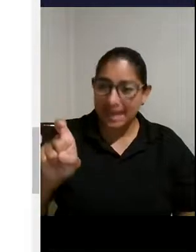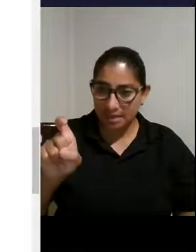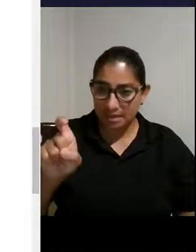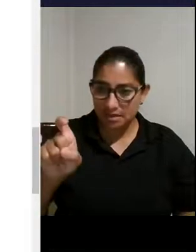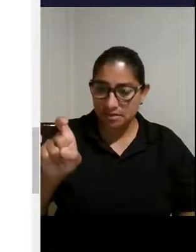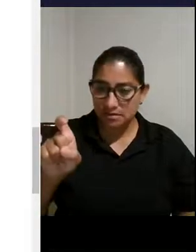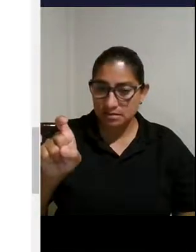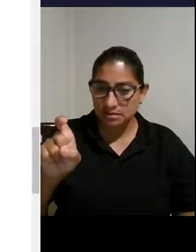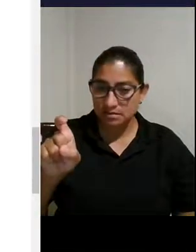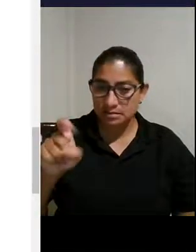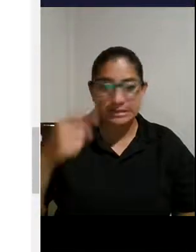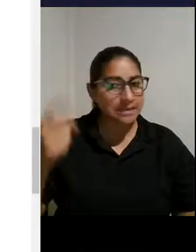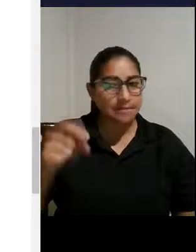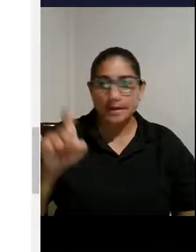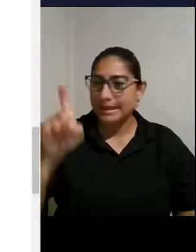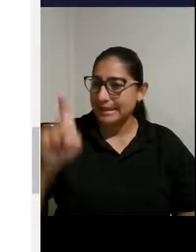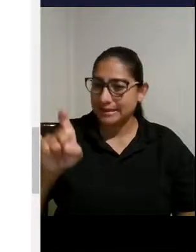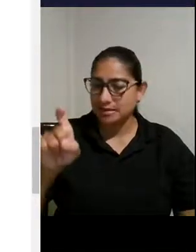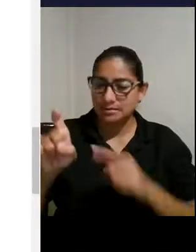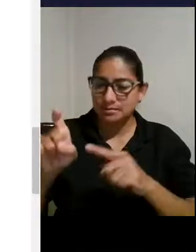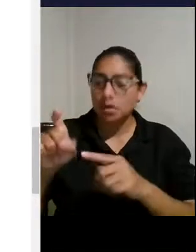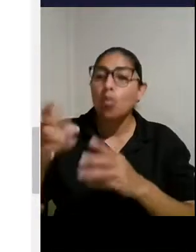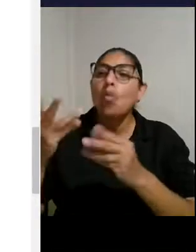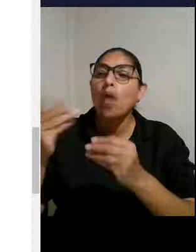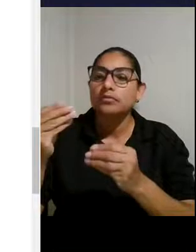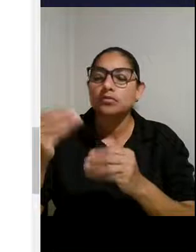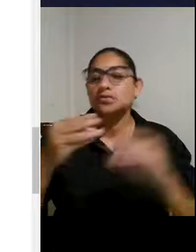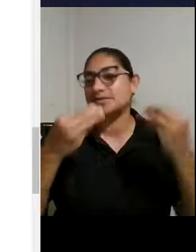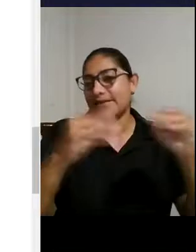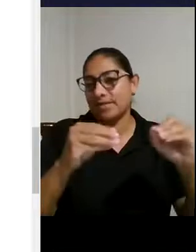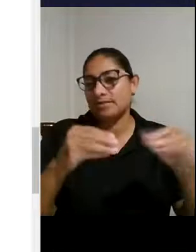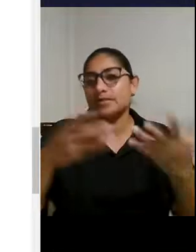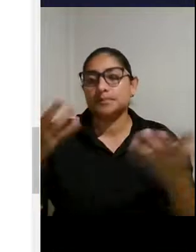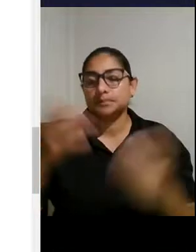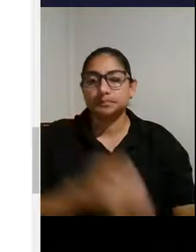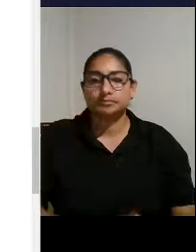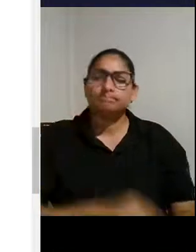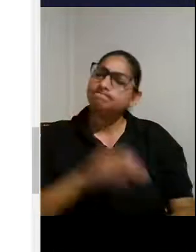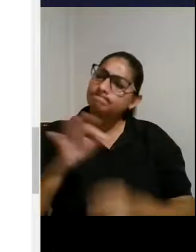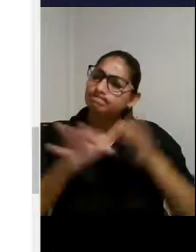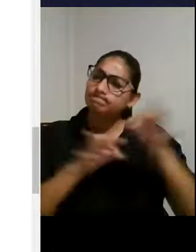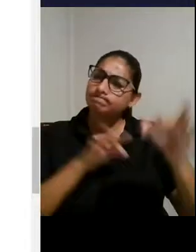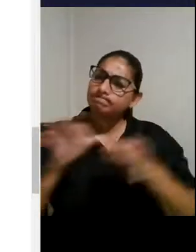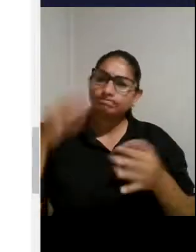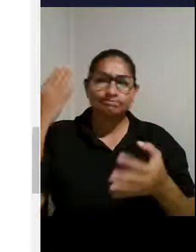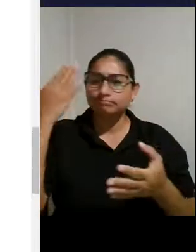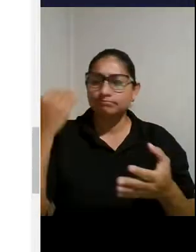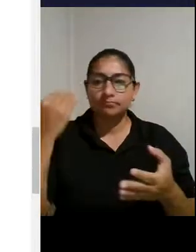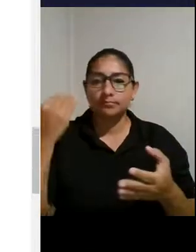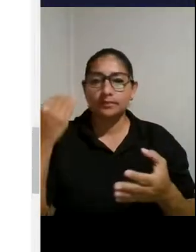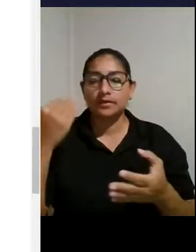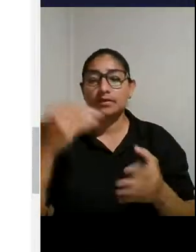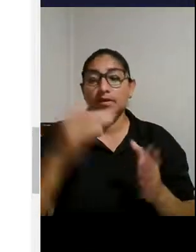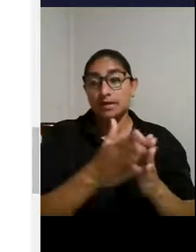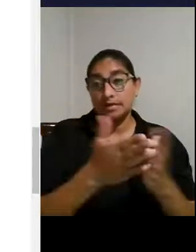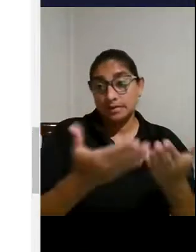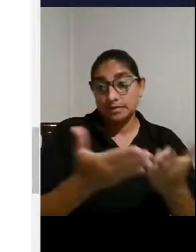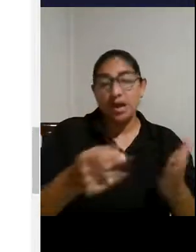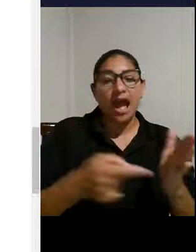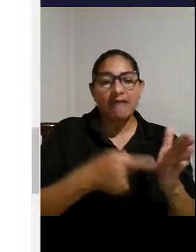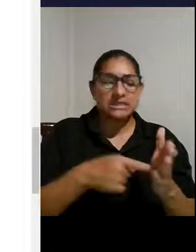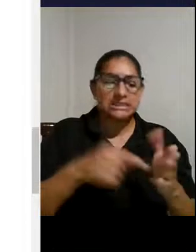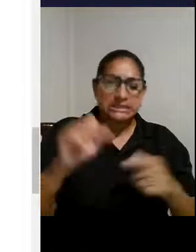X. ¿Ok? ¿Por qué estoy explicando esto? Porque en la unidad didáctica, en algunos ejercicios,